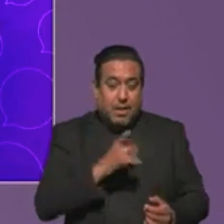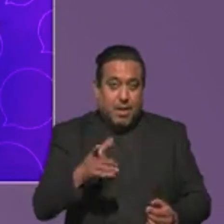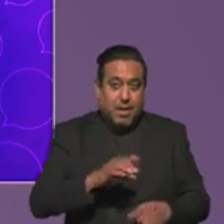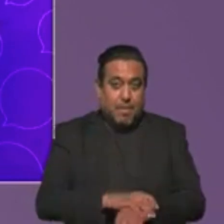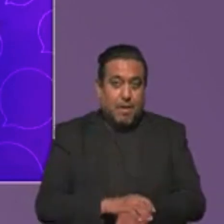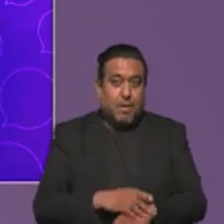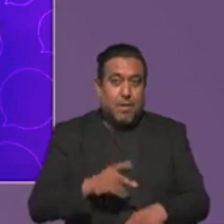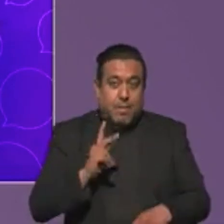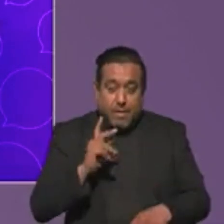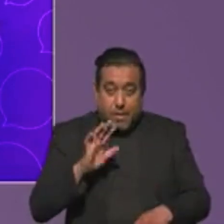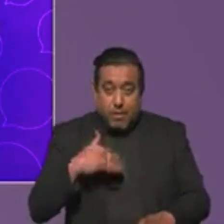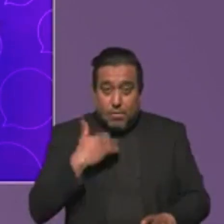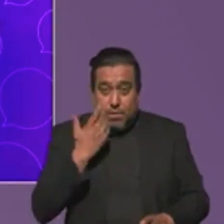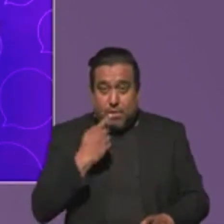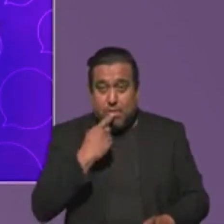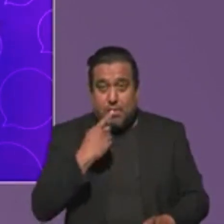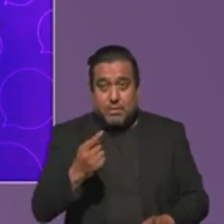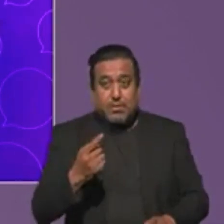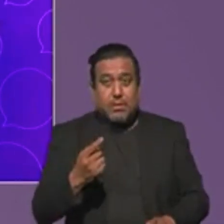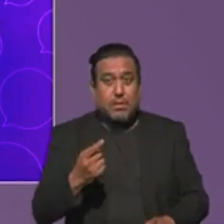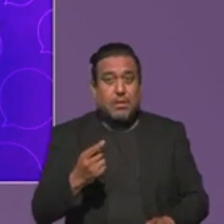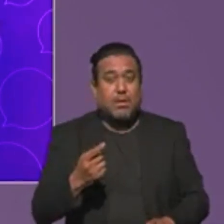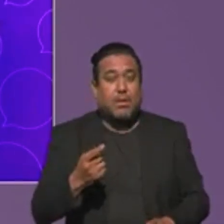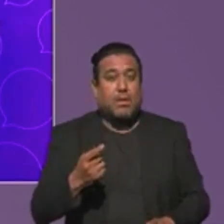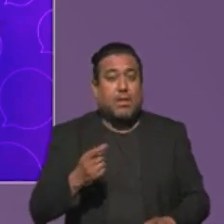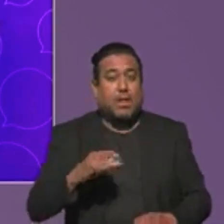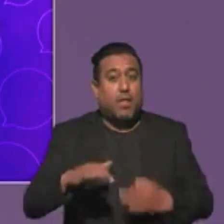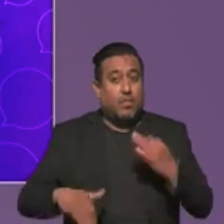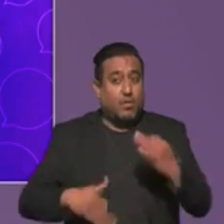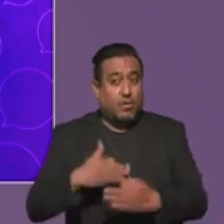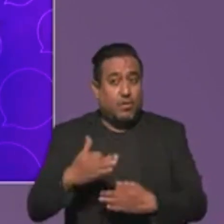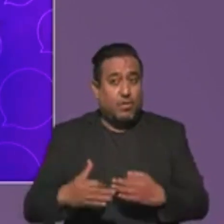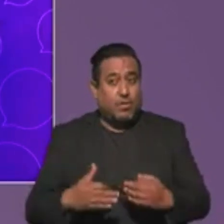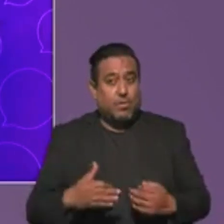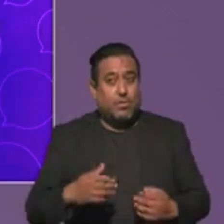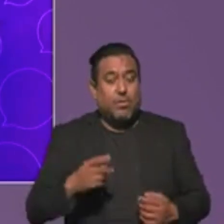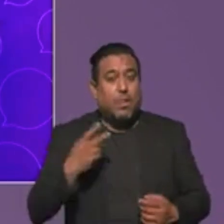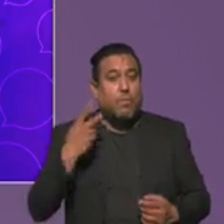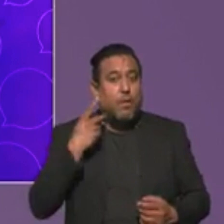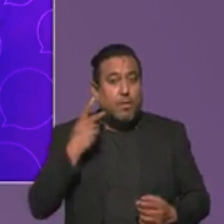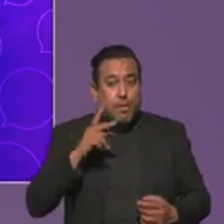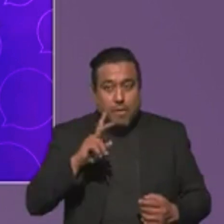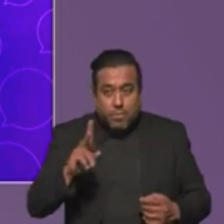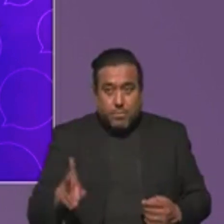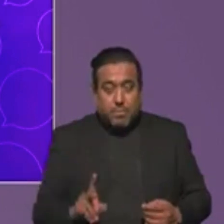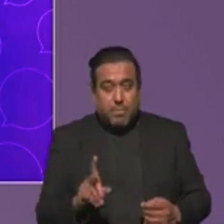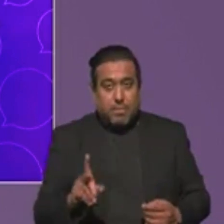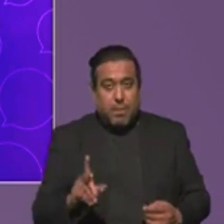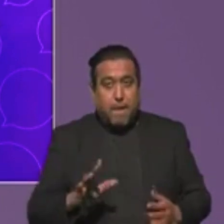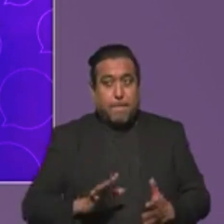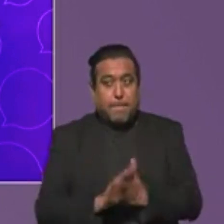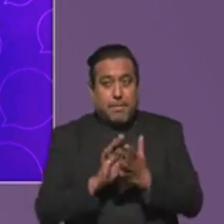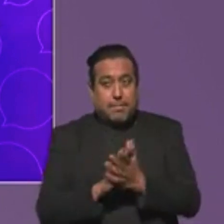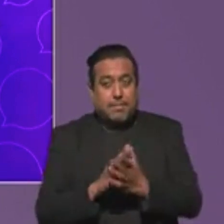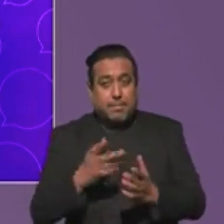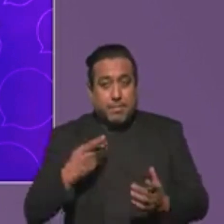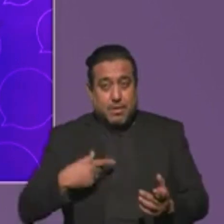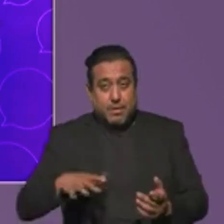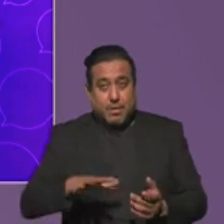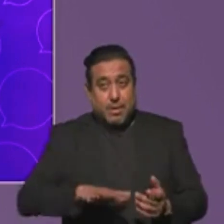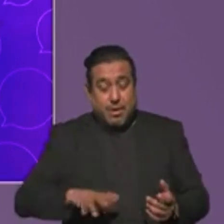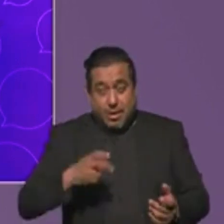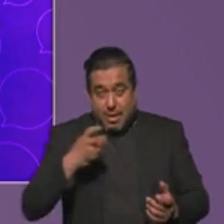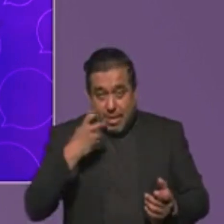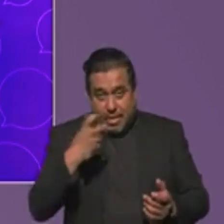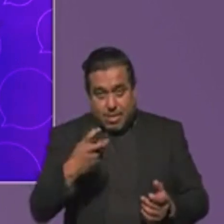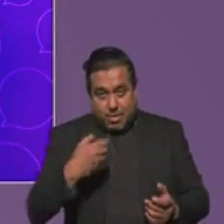y decirles Esto va en general que una política pública de participación ciudadana es justamente